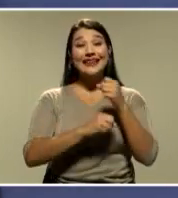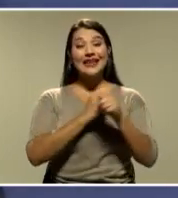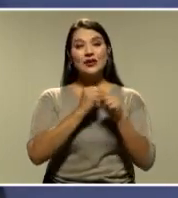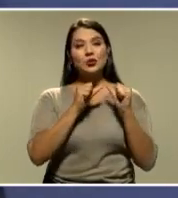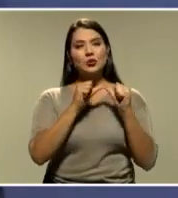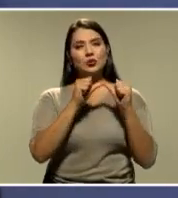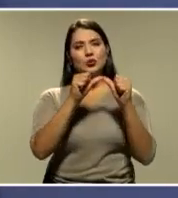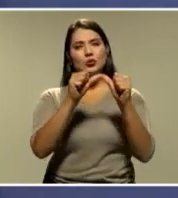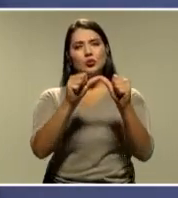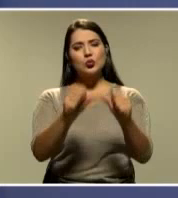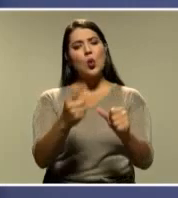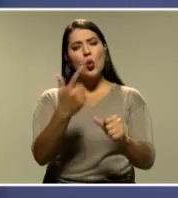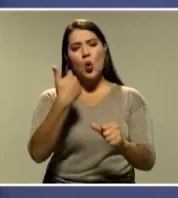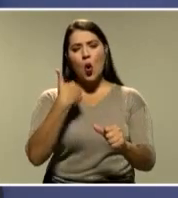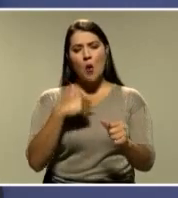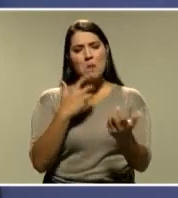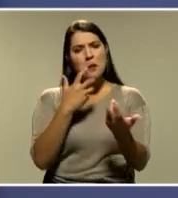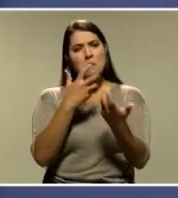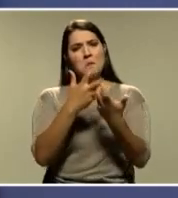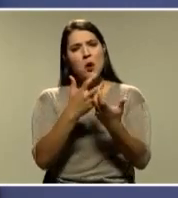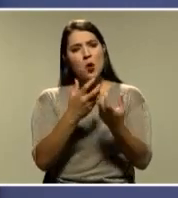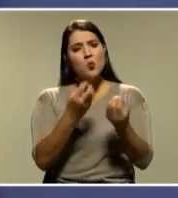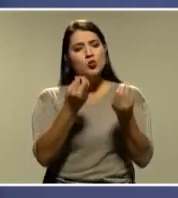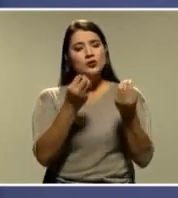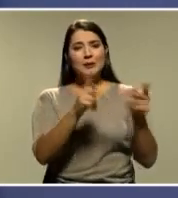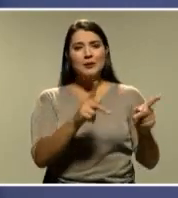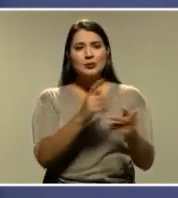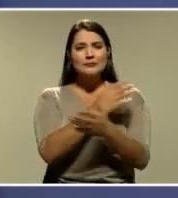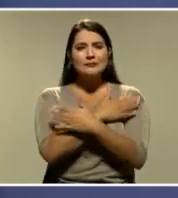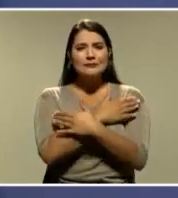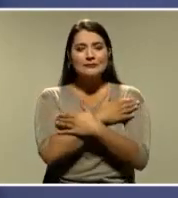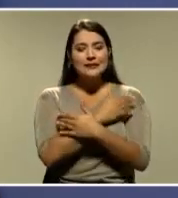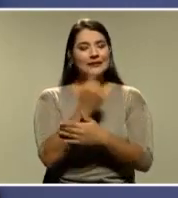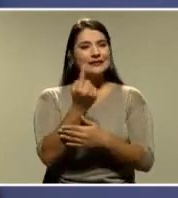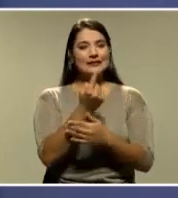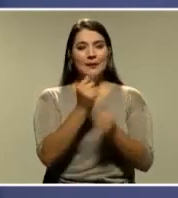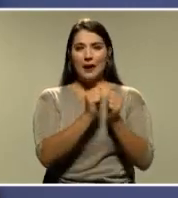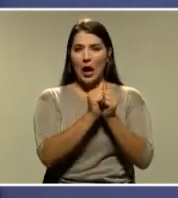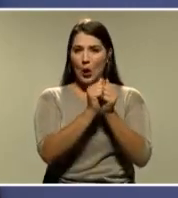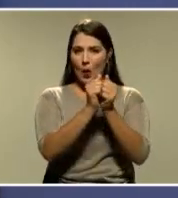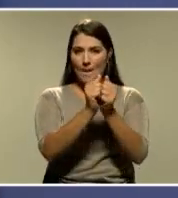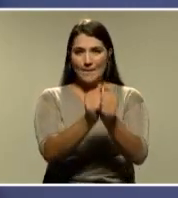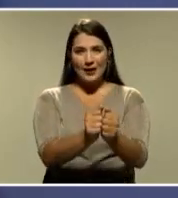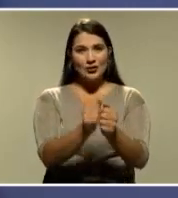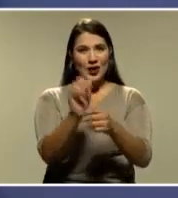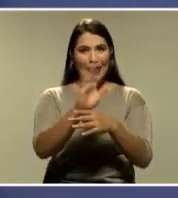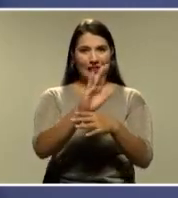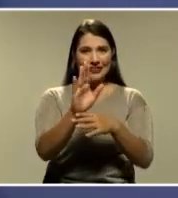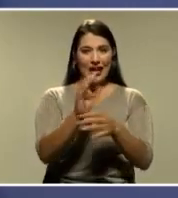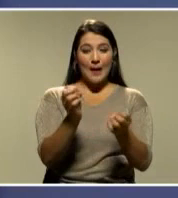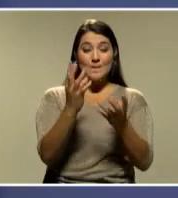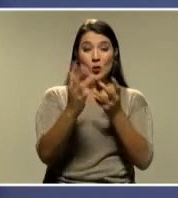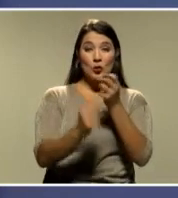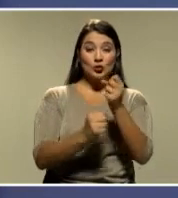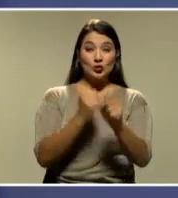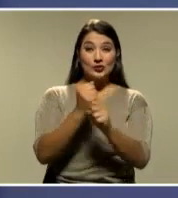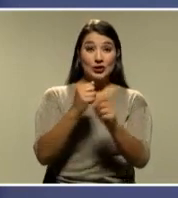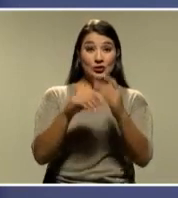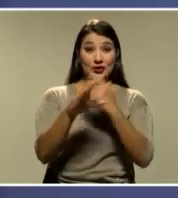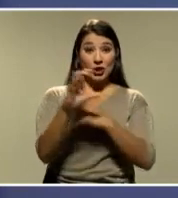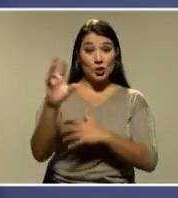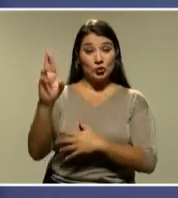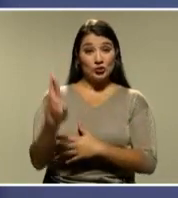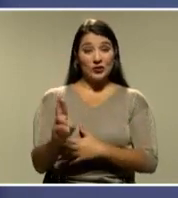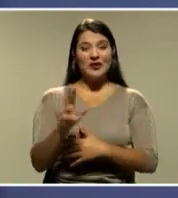muy querido en el gremio periodístico, que acompañó desde la pantalla a varias generaciones de costarricenses.